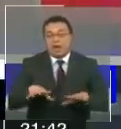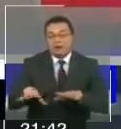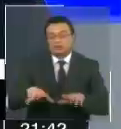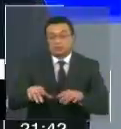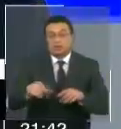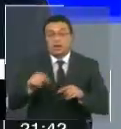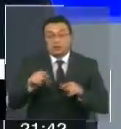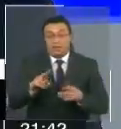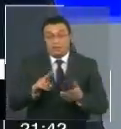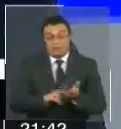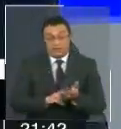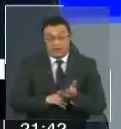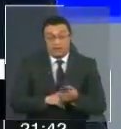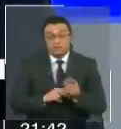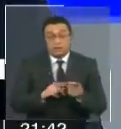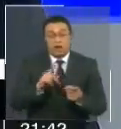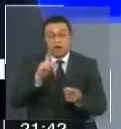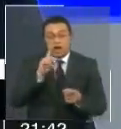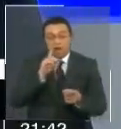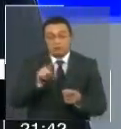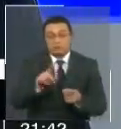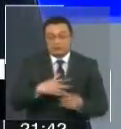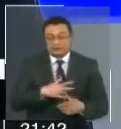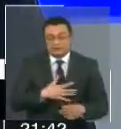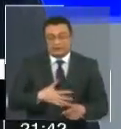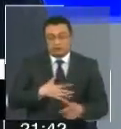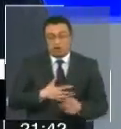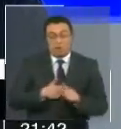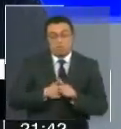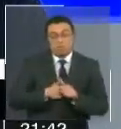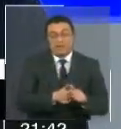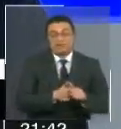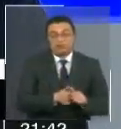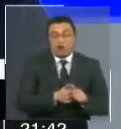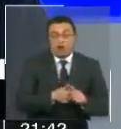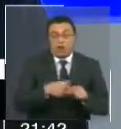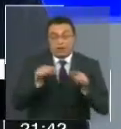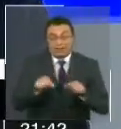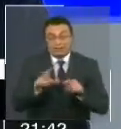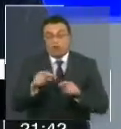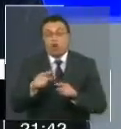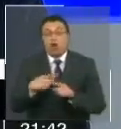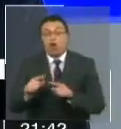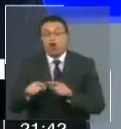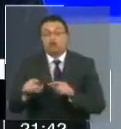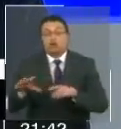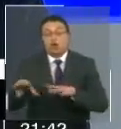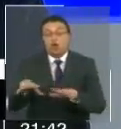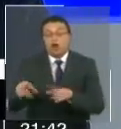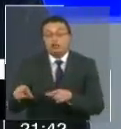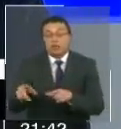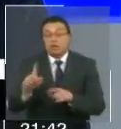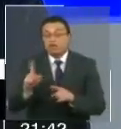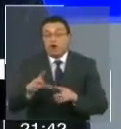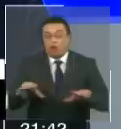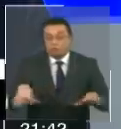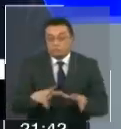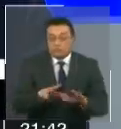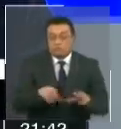es efectivo? ¿Usted sintió presiones, recibió presiones en este o en otros casos para no actuar?